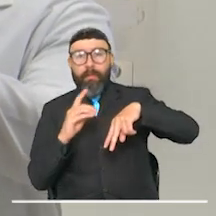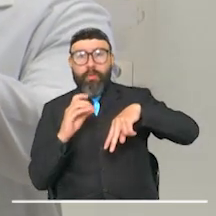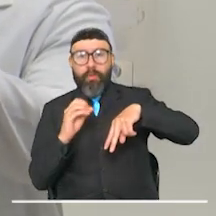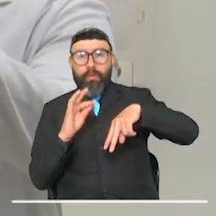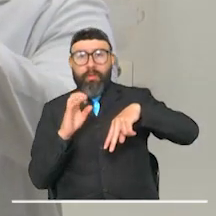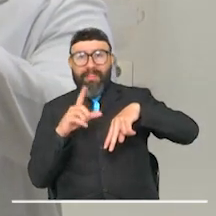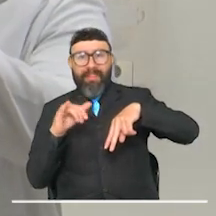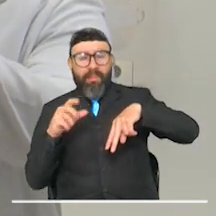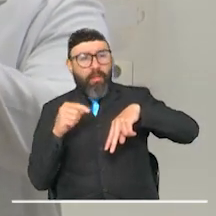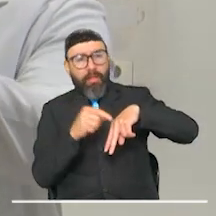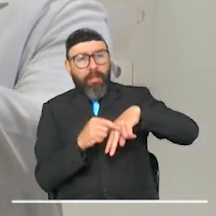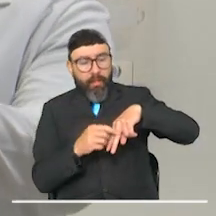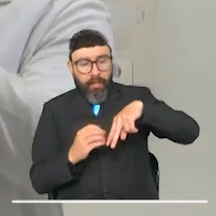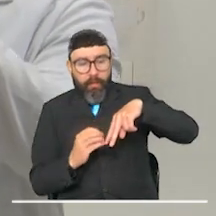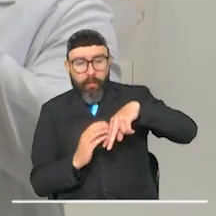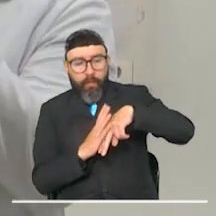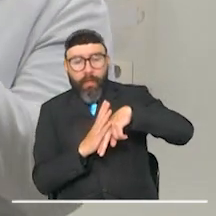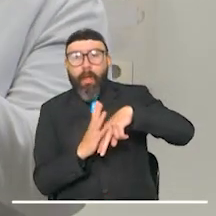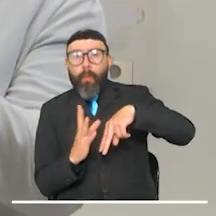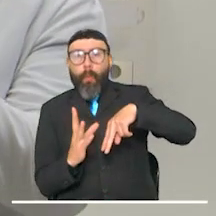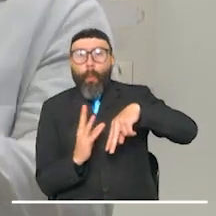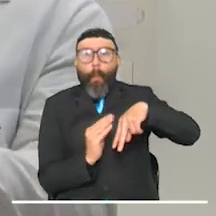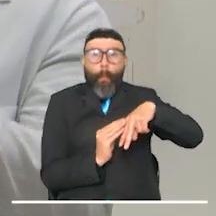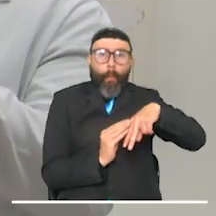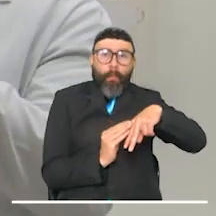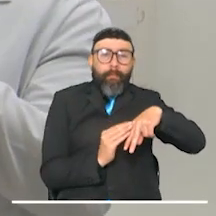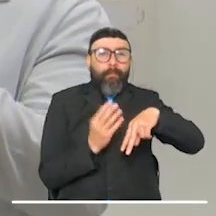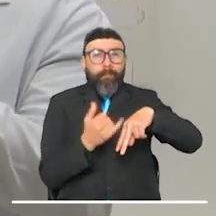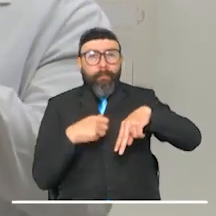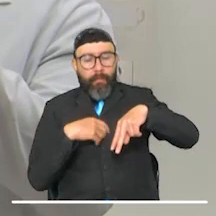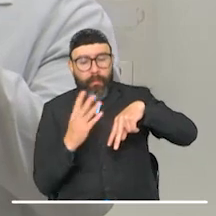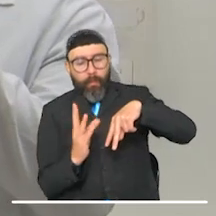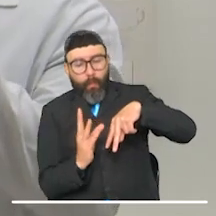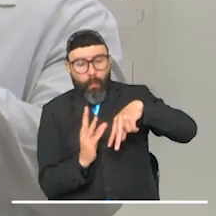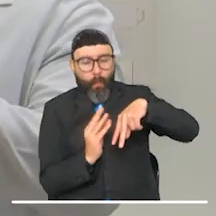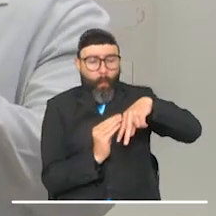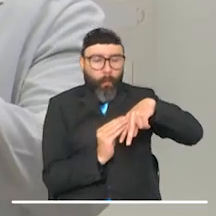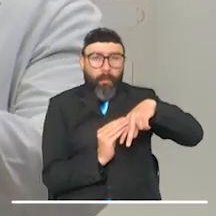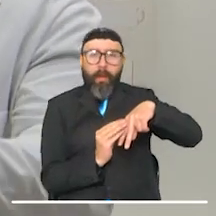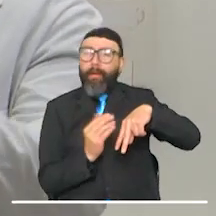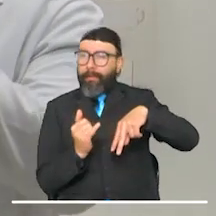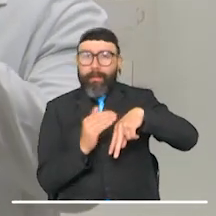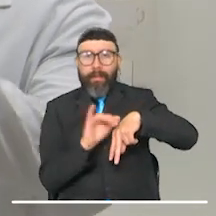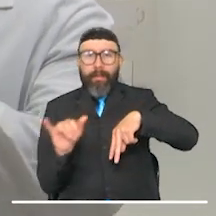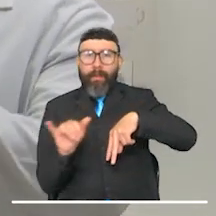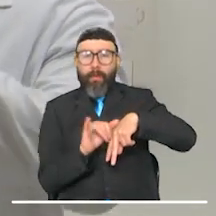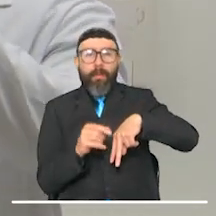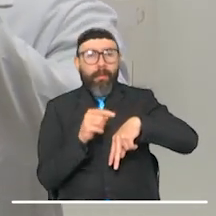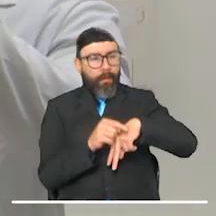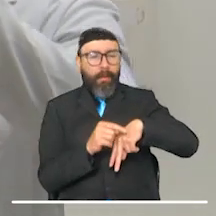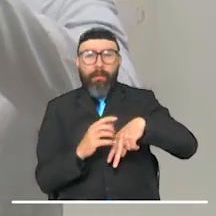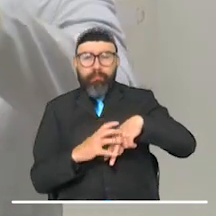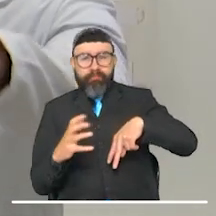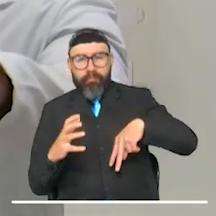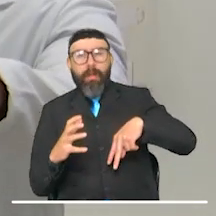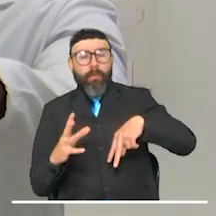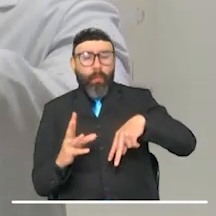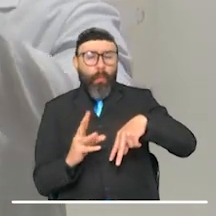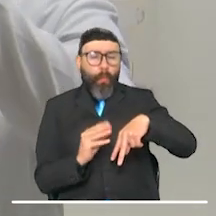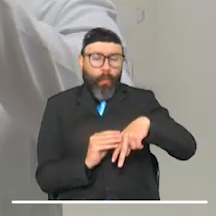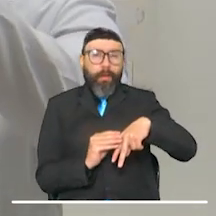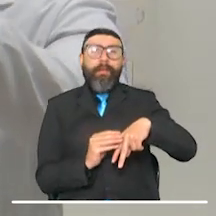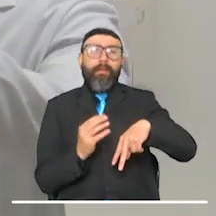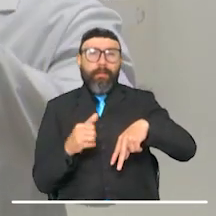colapse se pegue y al pegarse genera un proceso de como toda inflamación lleva así lleva